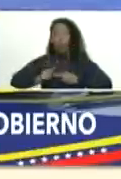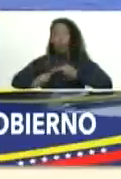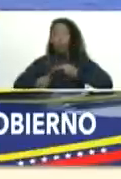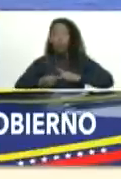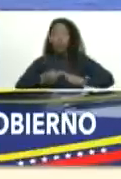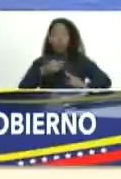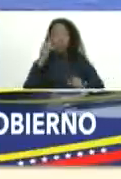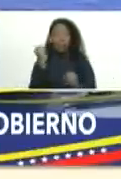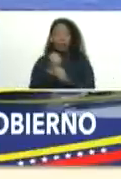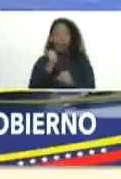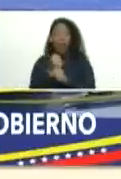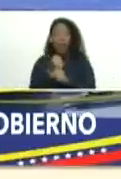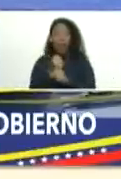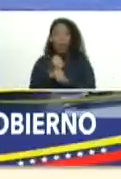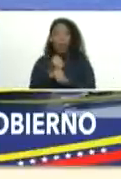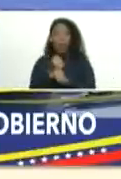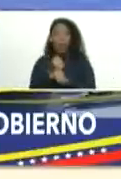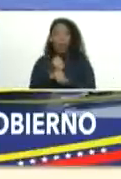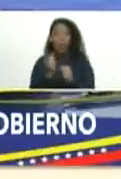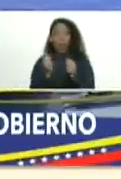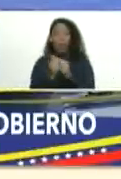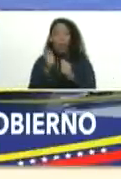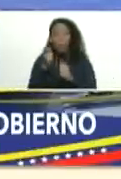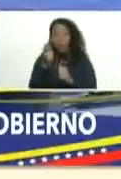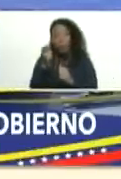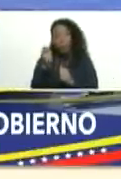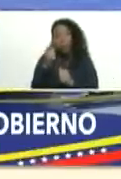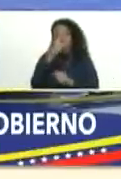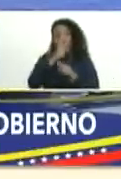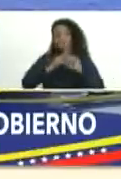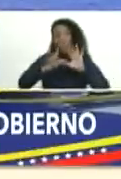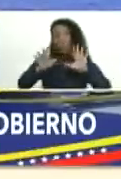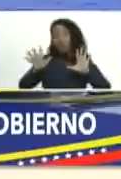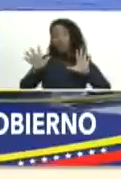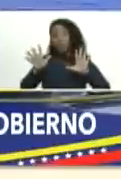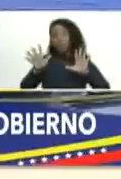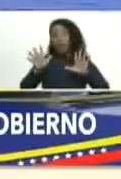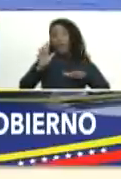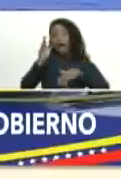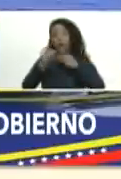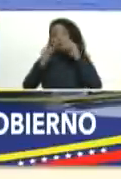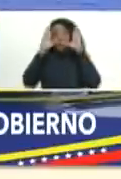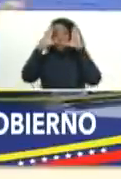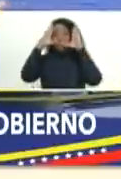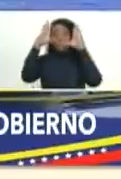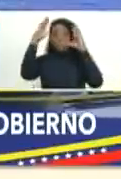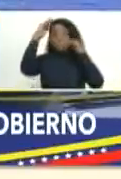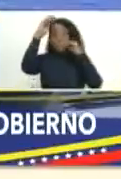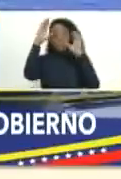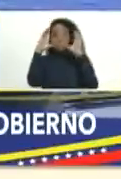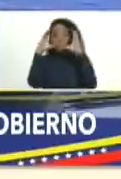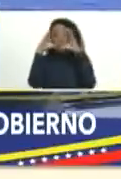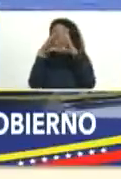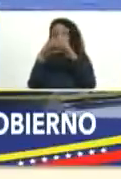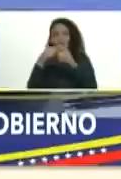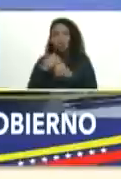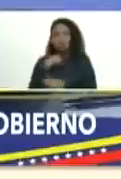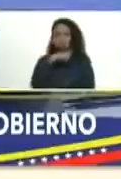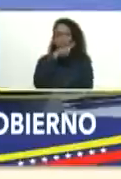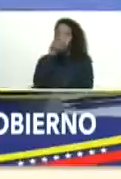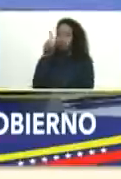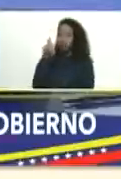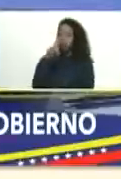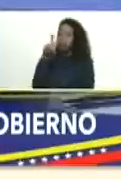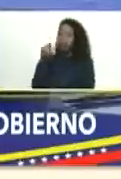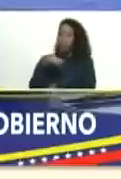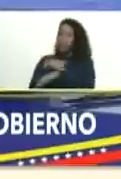con lo que tenemos. Y el 1x10, bueno, nos focaliza. Por eso que le preguntaba al ministro Marcos Torres,